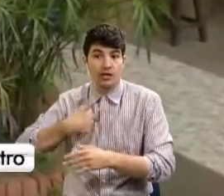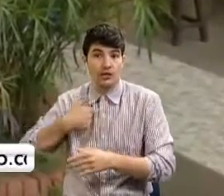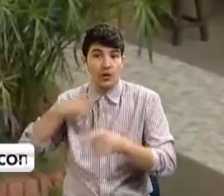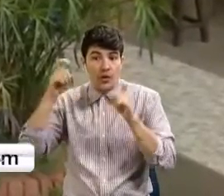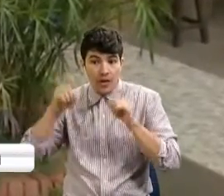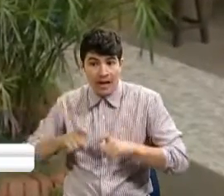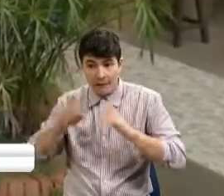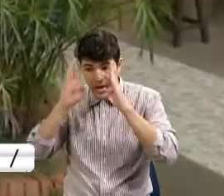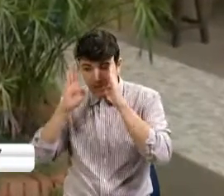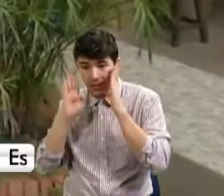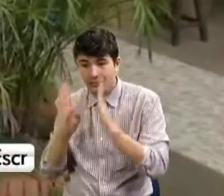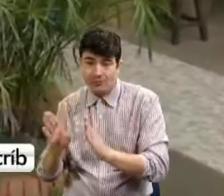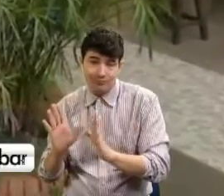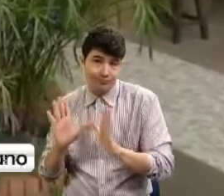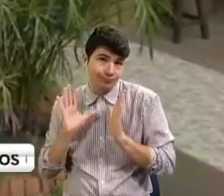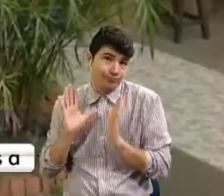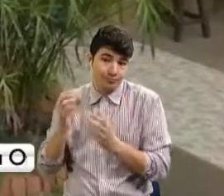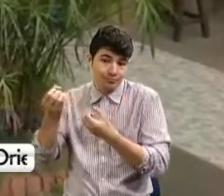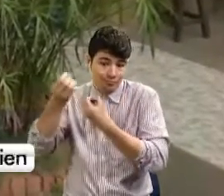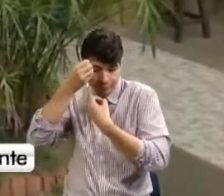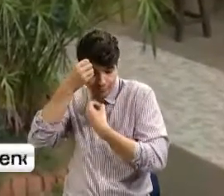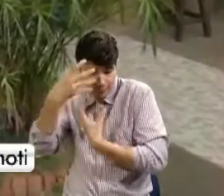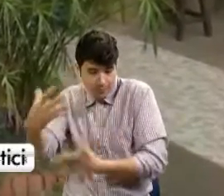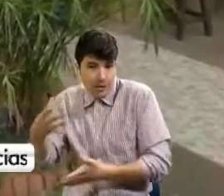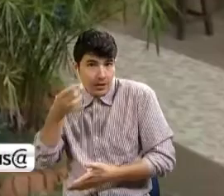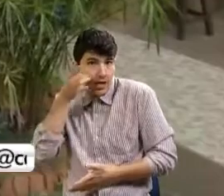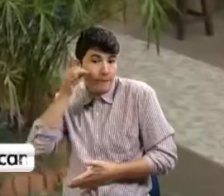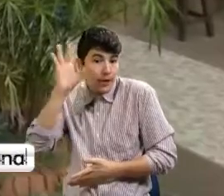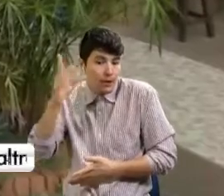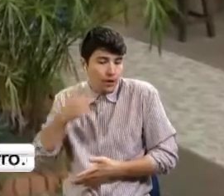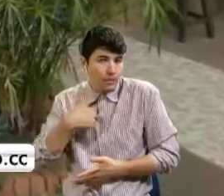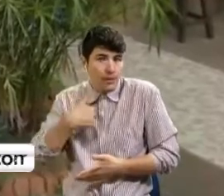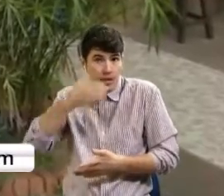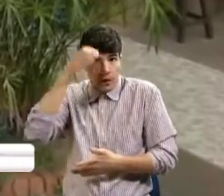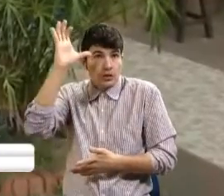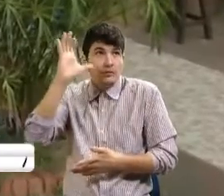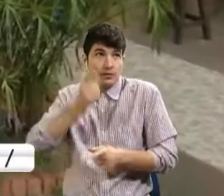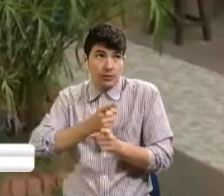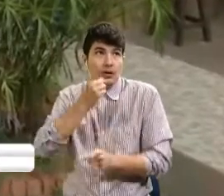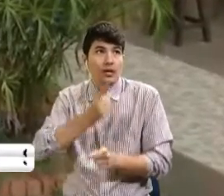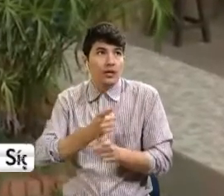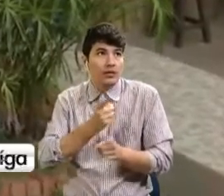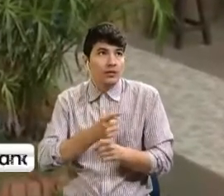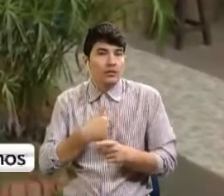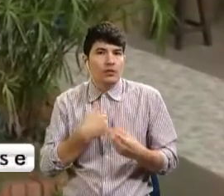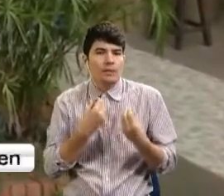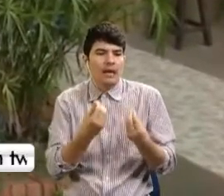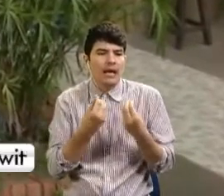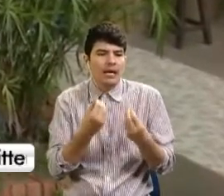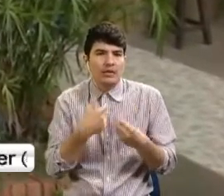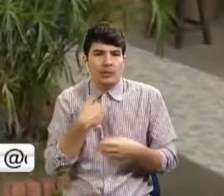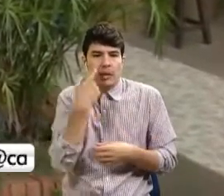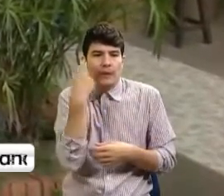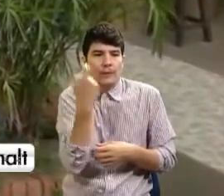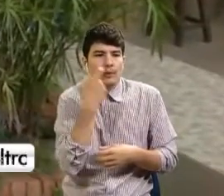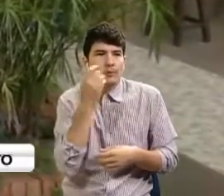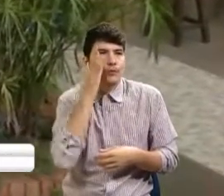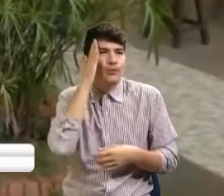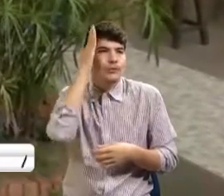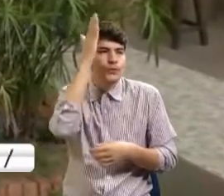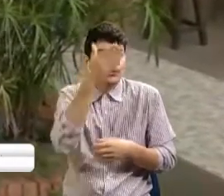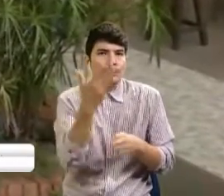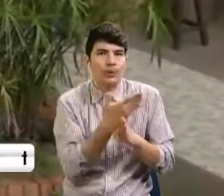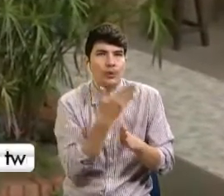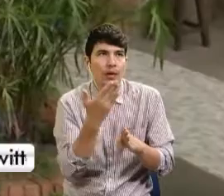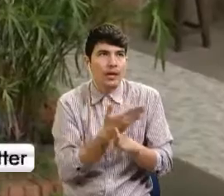atender las observaciones que de pronto en mi concepto son válidas entonces para que le buscamos un problema a la ciudadanía